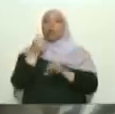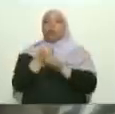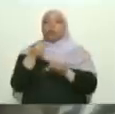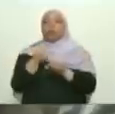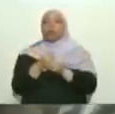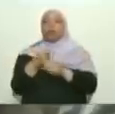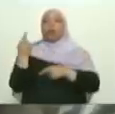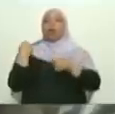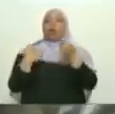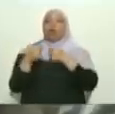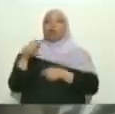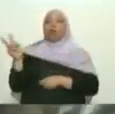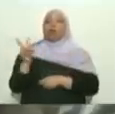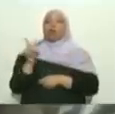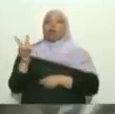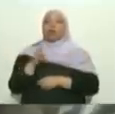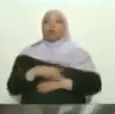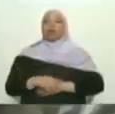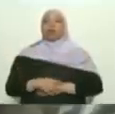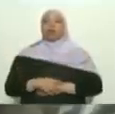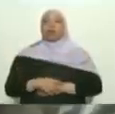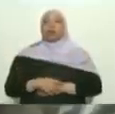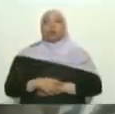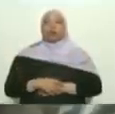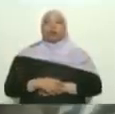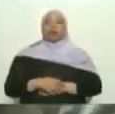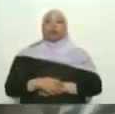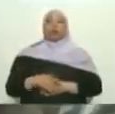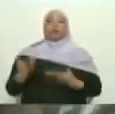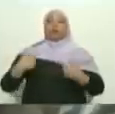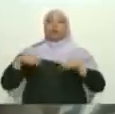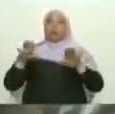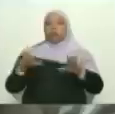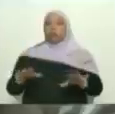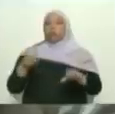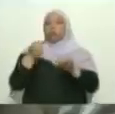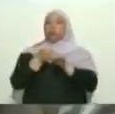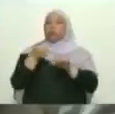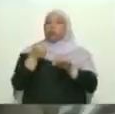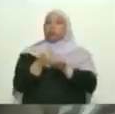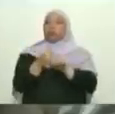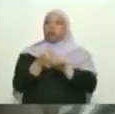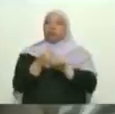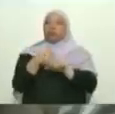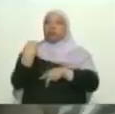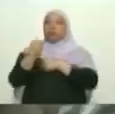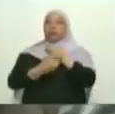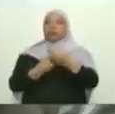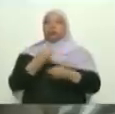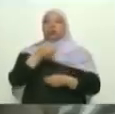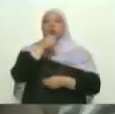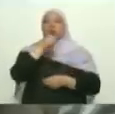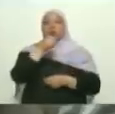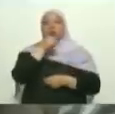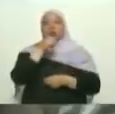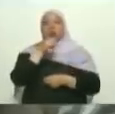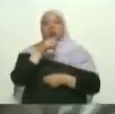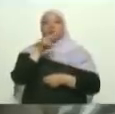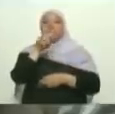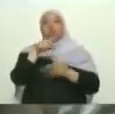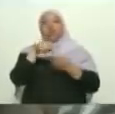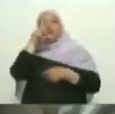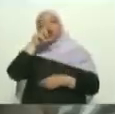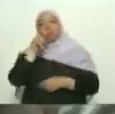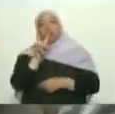economía venezolana, como fue el paro petrolero ocurrido entre noviembre y diciembre del año